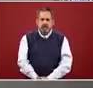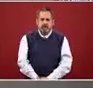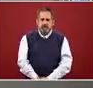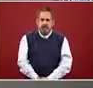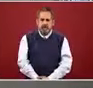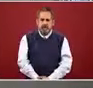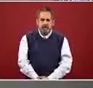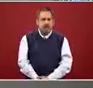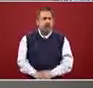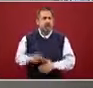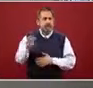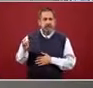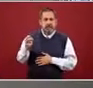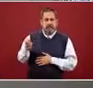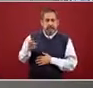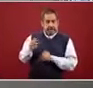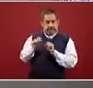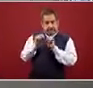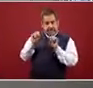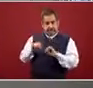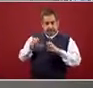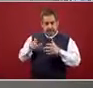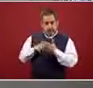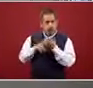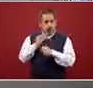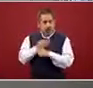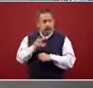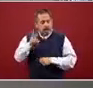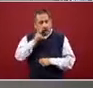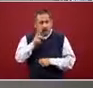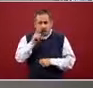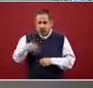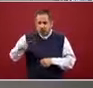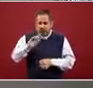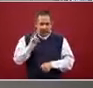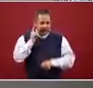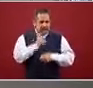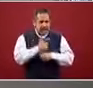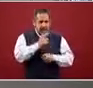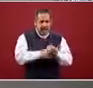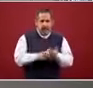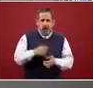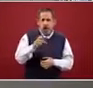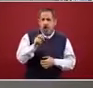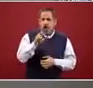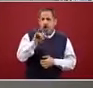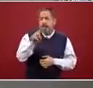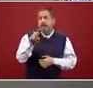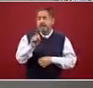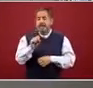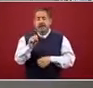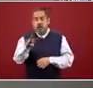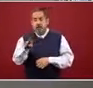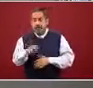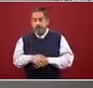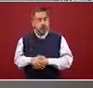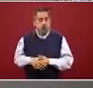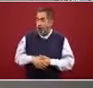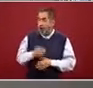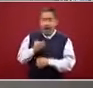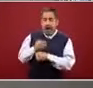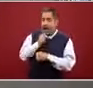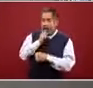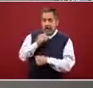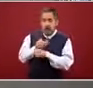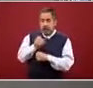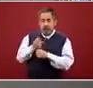En este sistema que está funcionando, que está haciendo pruebas, ¿han detectado COVID-19? Hasta el momento no, y lo que le